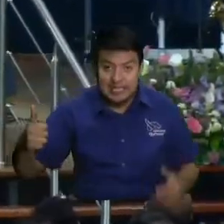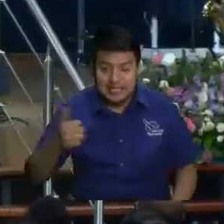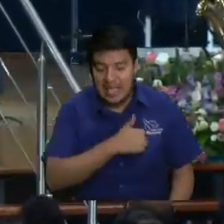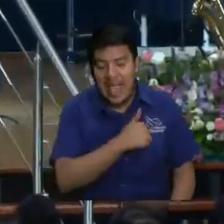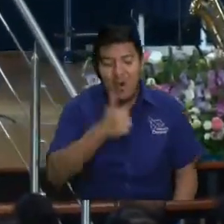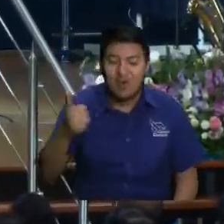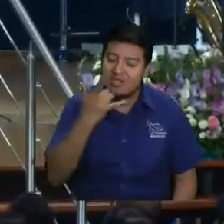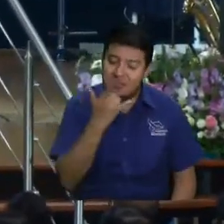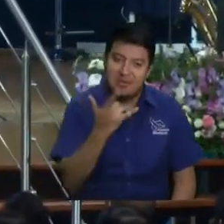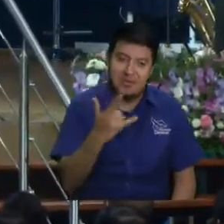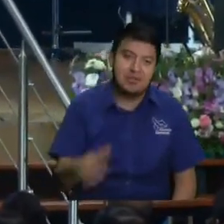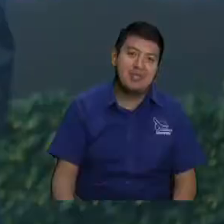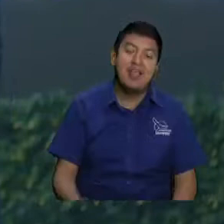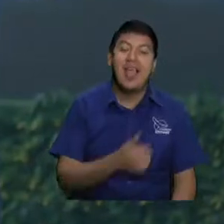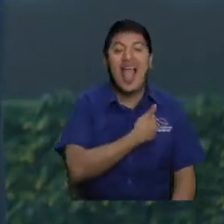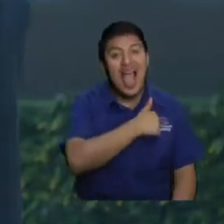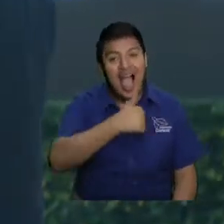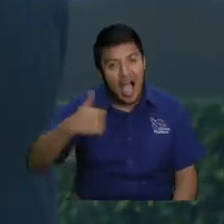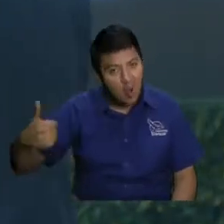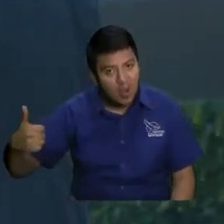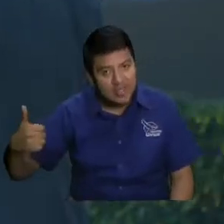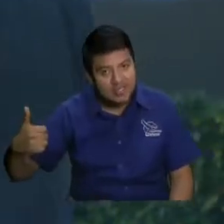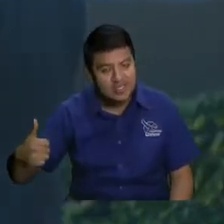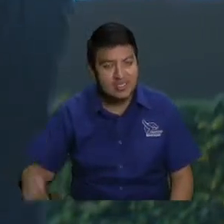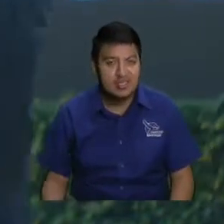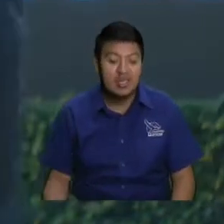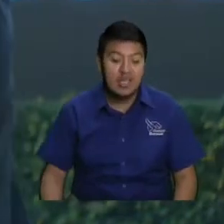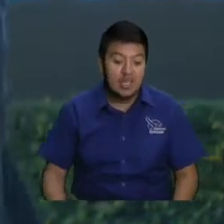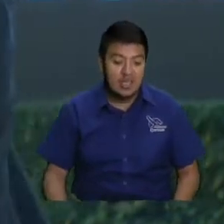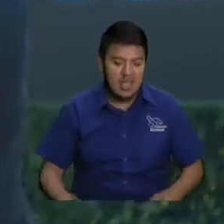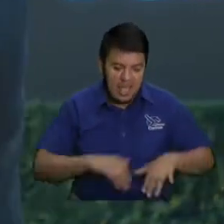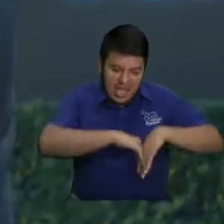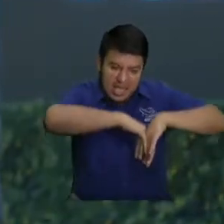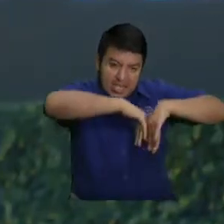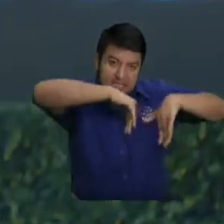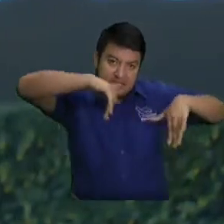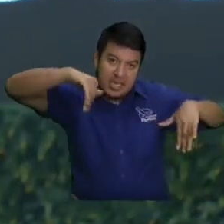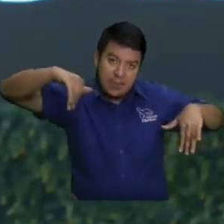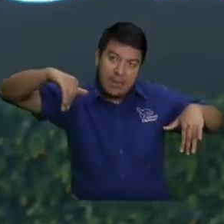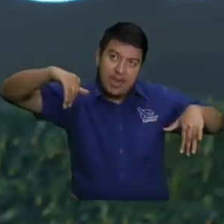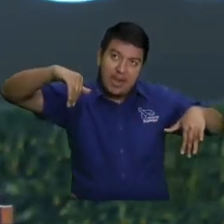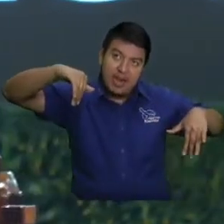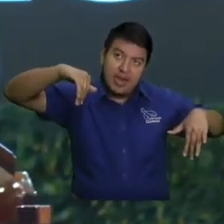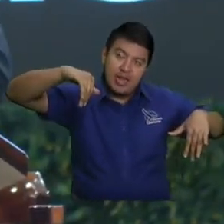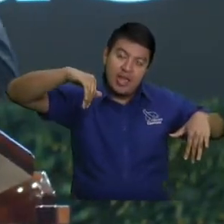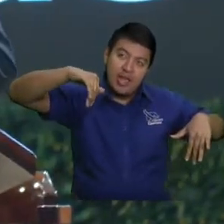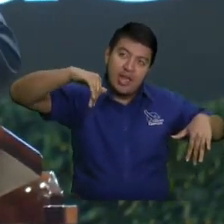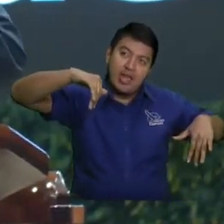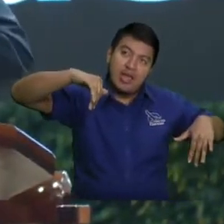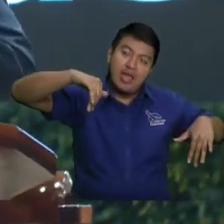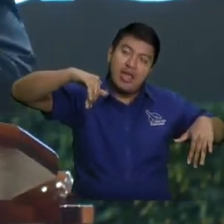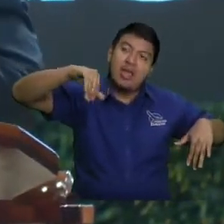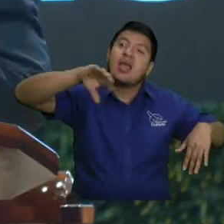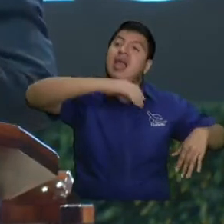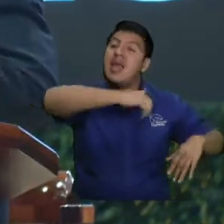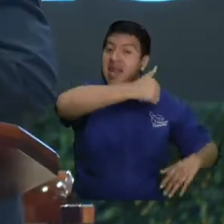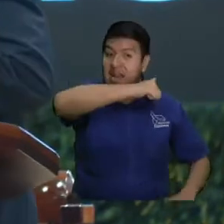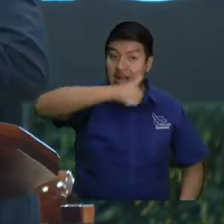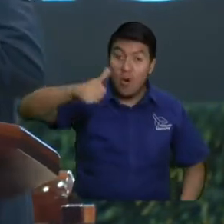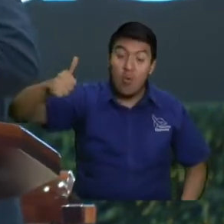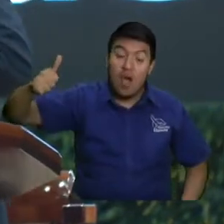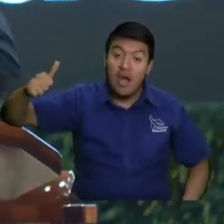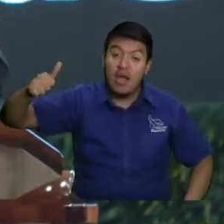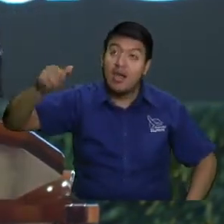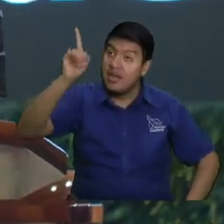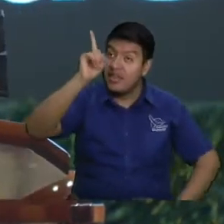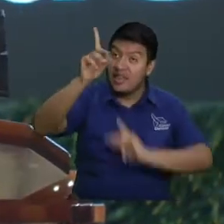ese discurso, tenemos que aprender a separar las aguas que vienen de arriba y que sacian nuestra sed. Cuando Jesús le dijo